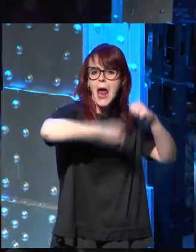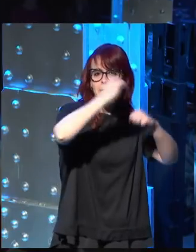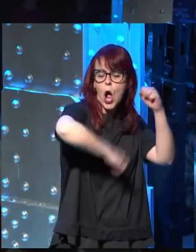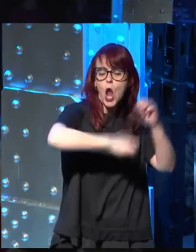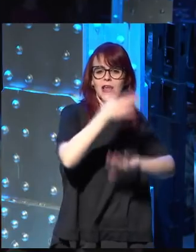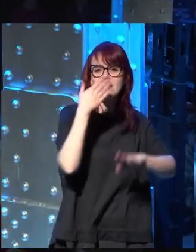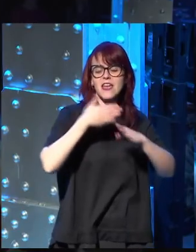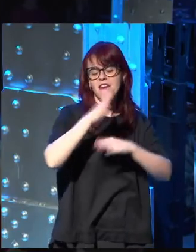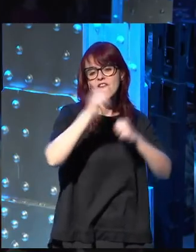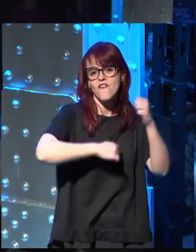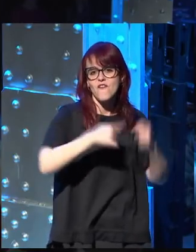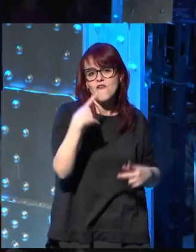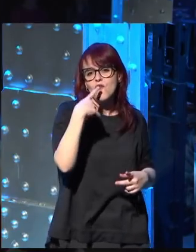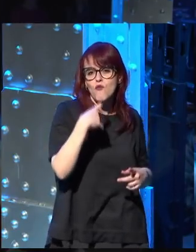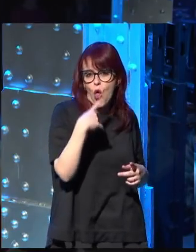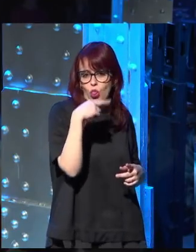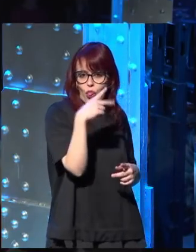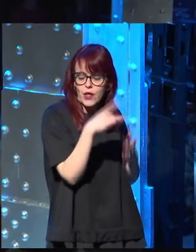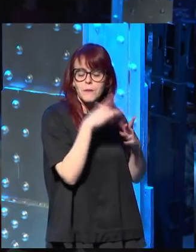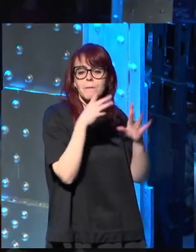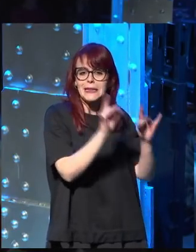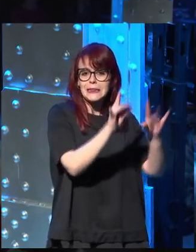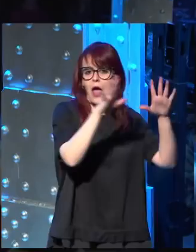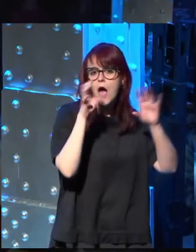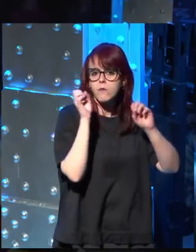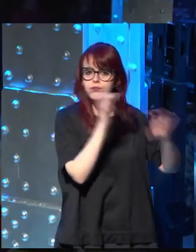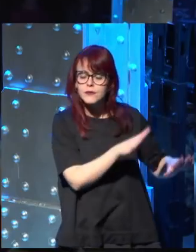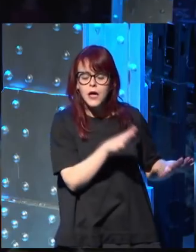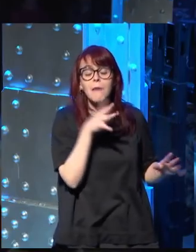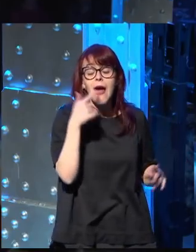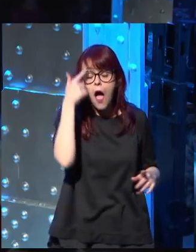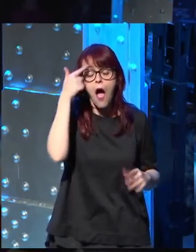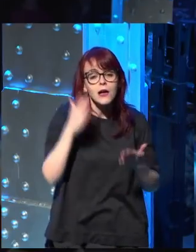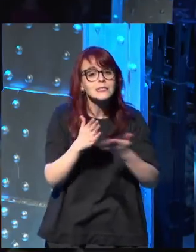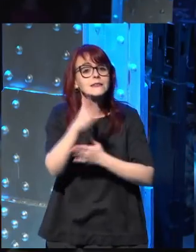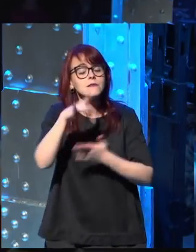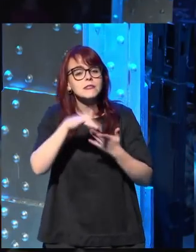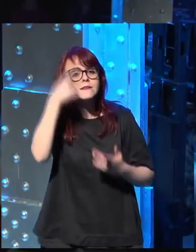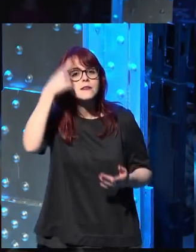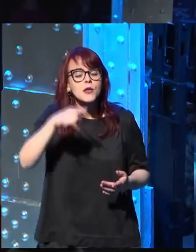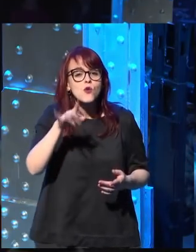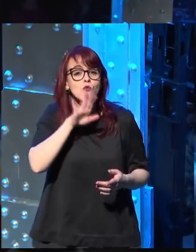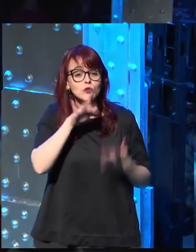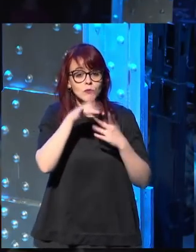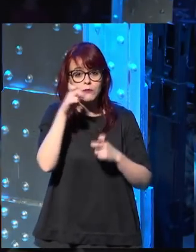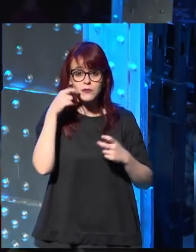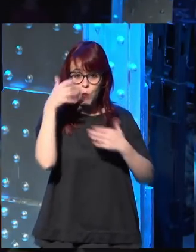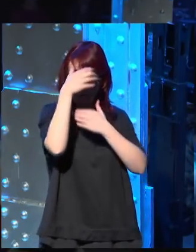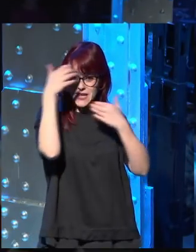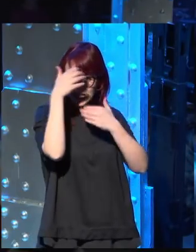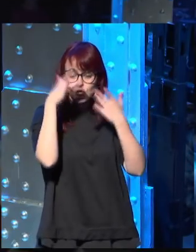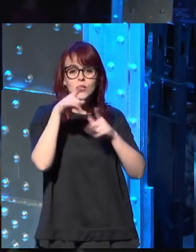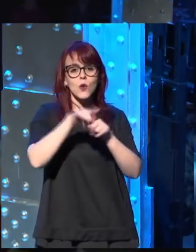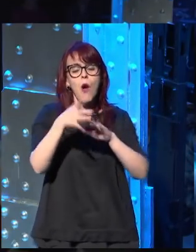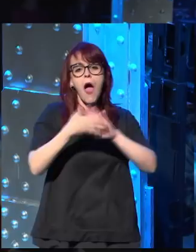el bronce, y a tocar otros materiales, ¿no? Perdona que te interrumpa. Es una cosa muy curiosa que decía Picasso en sus conversaciones con